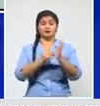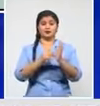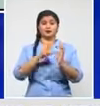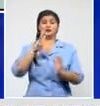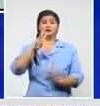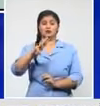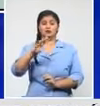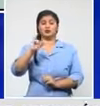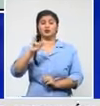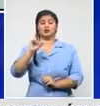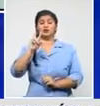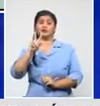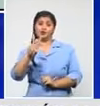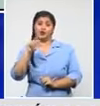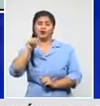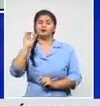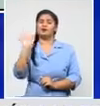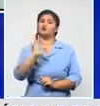7.362.